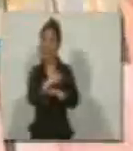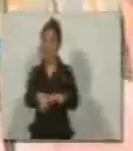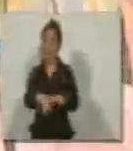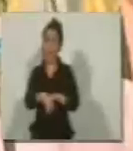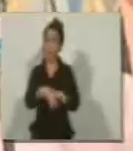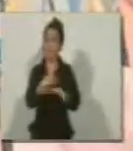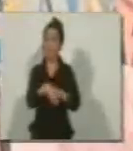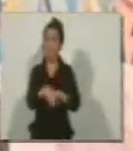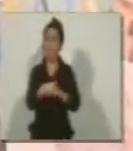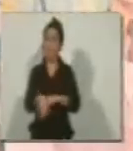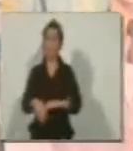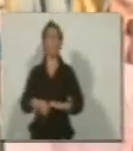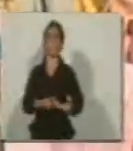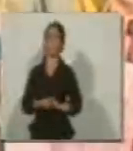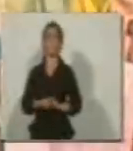a